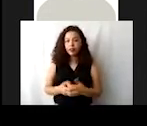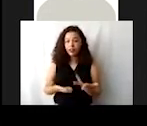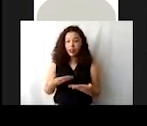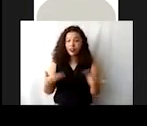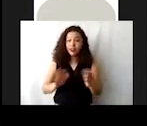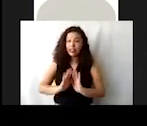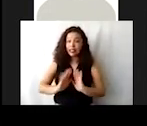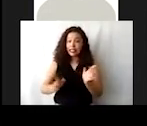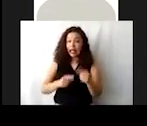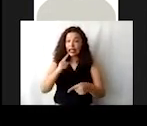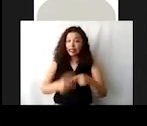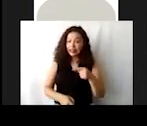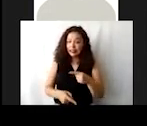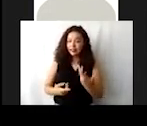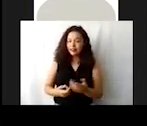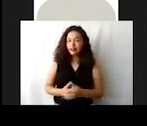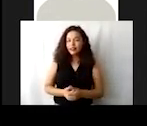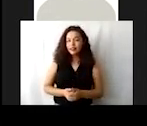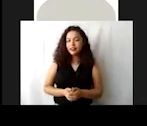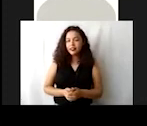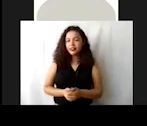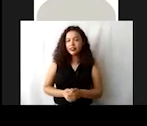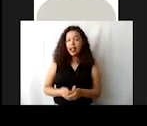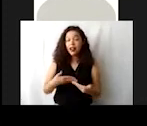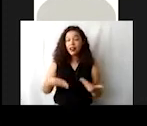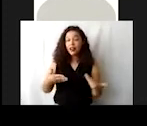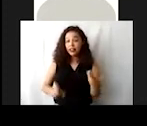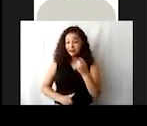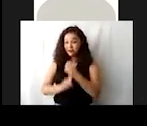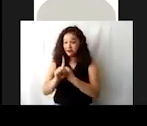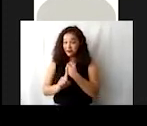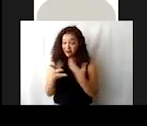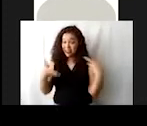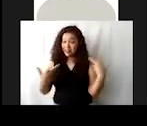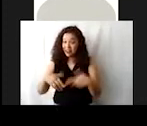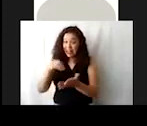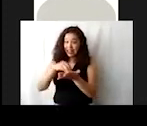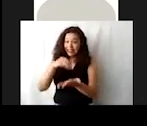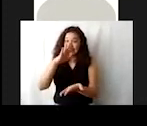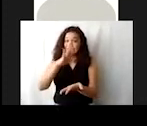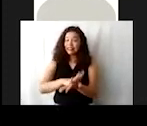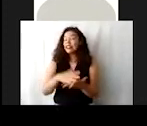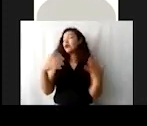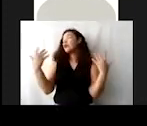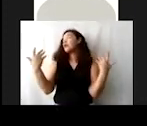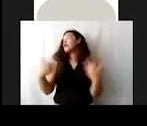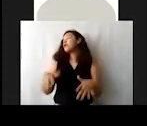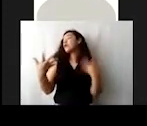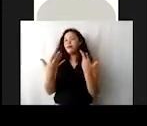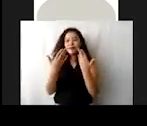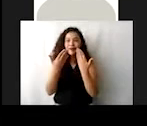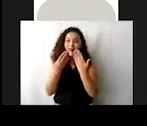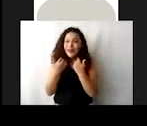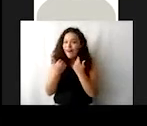eliminaron. Ahora tenemos un gran problema ahorita con las citas porque no hay citas para